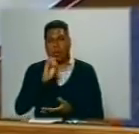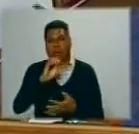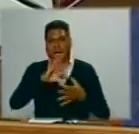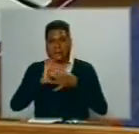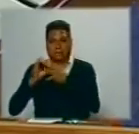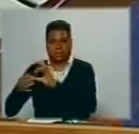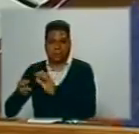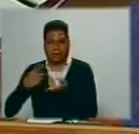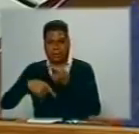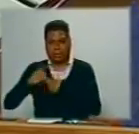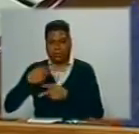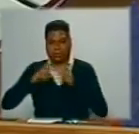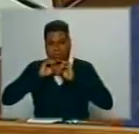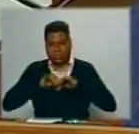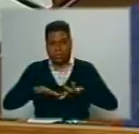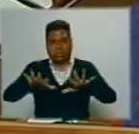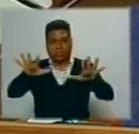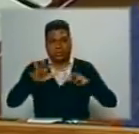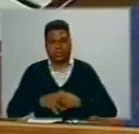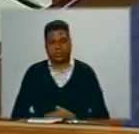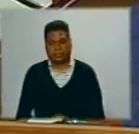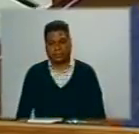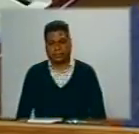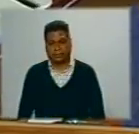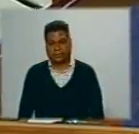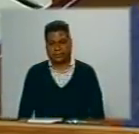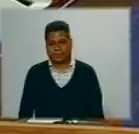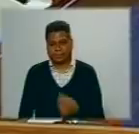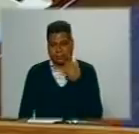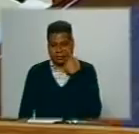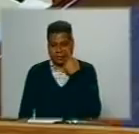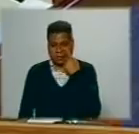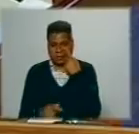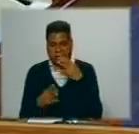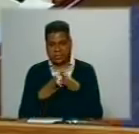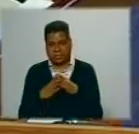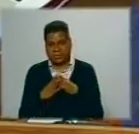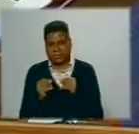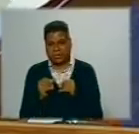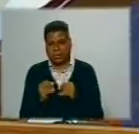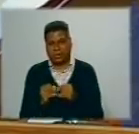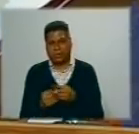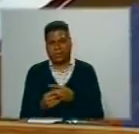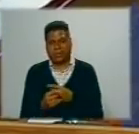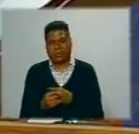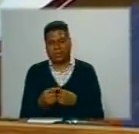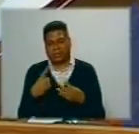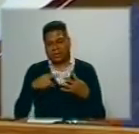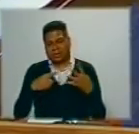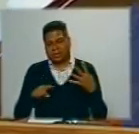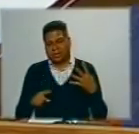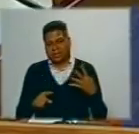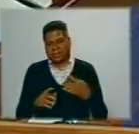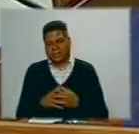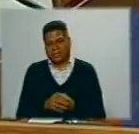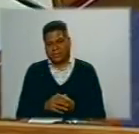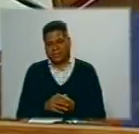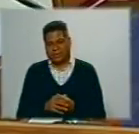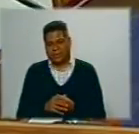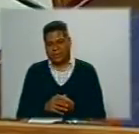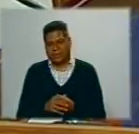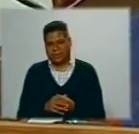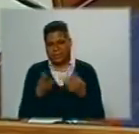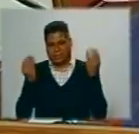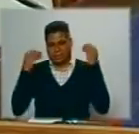producción, distribución y comercialización de estos bienes por los daños y perjuicios ocasionados a las personas, de conformidad con